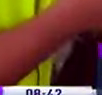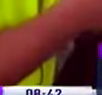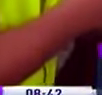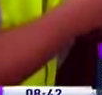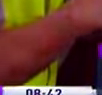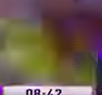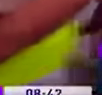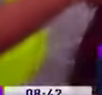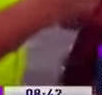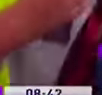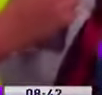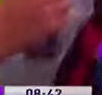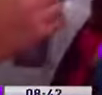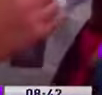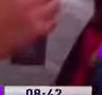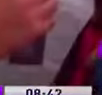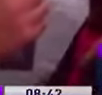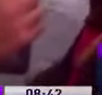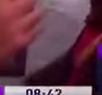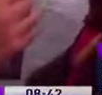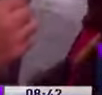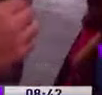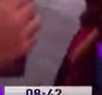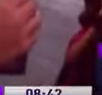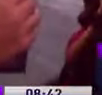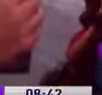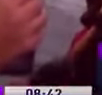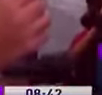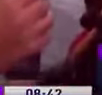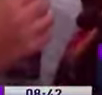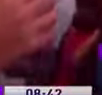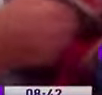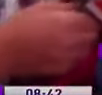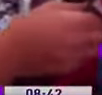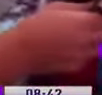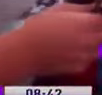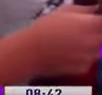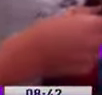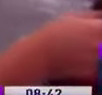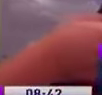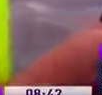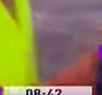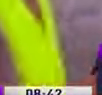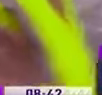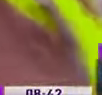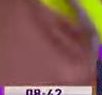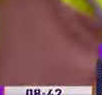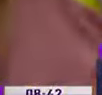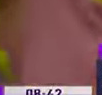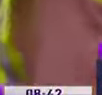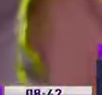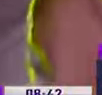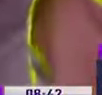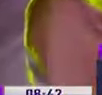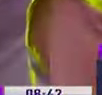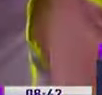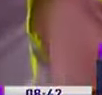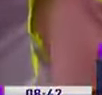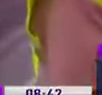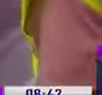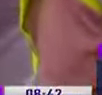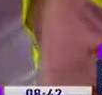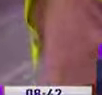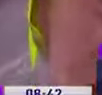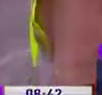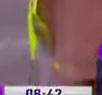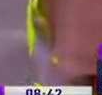frío. La línea exclusiva del corredor le veo llegar. Es que no se nota, pues pasa cebra. Ya le faltan solo las antenas para que sea el